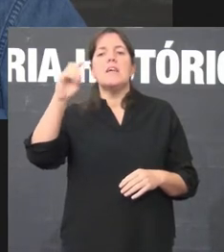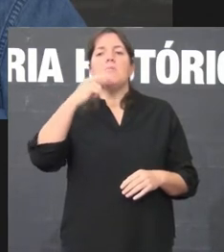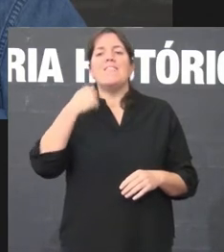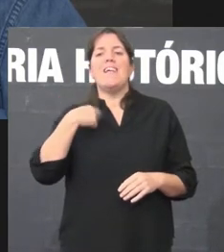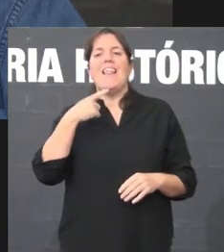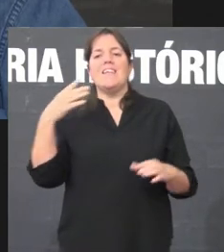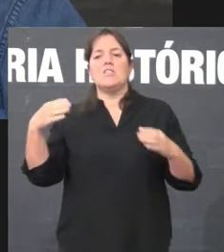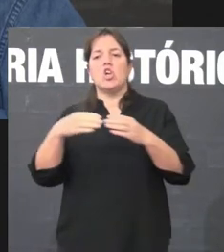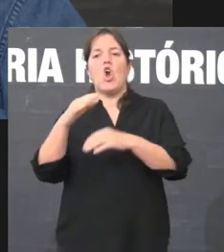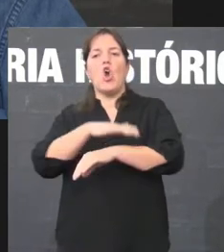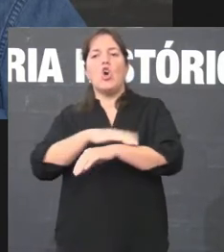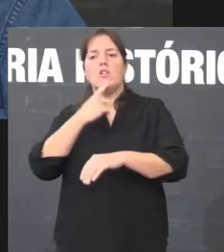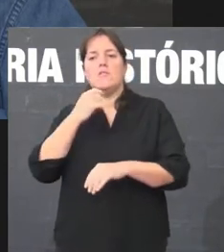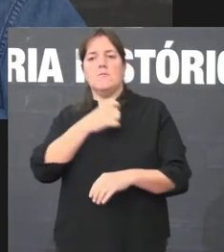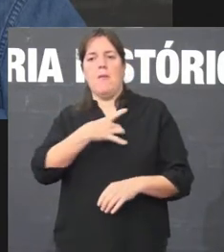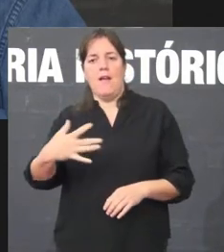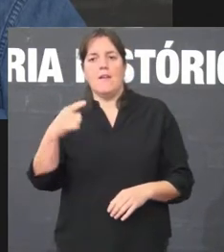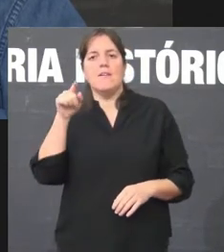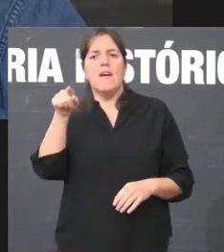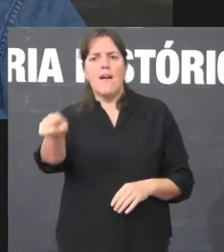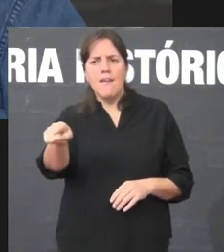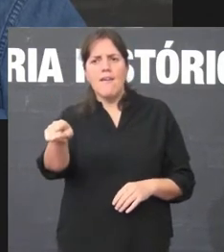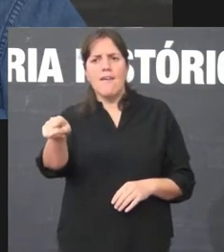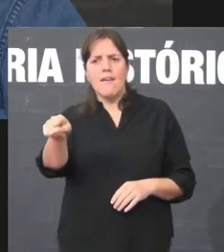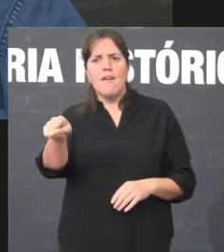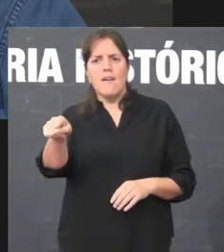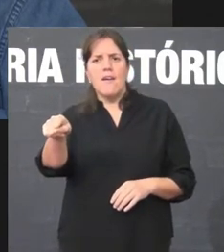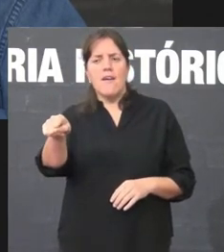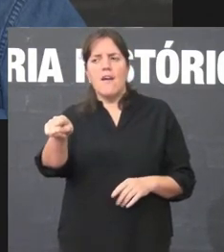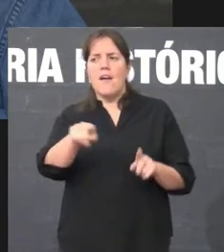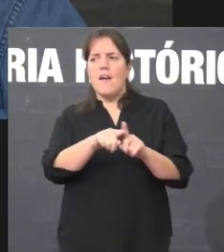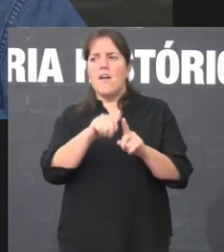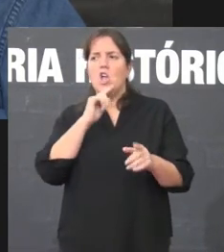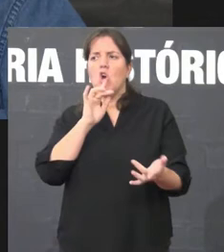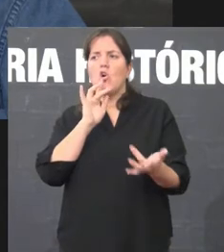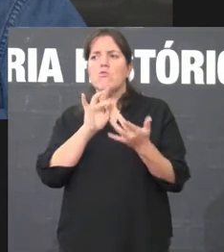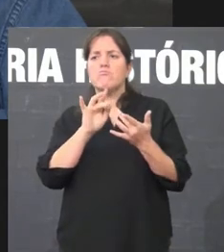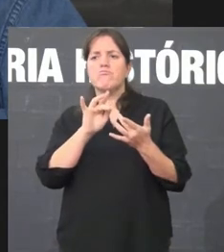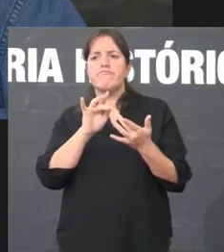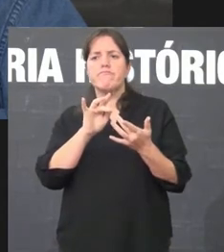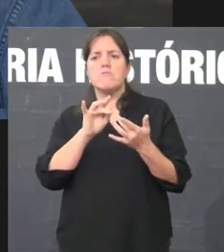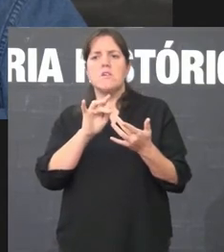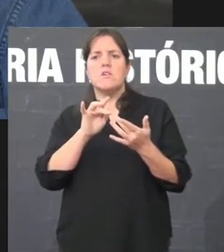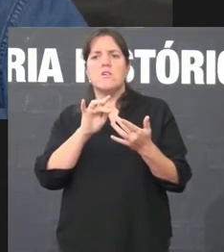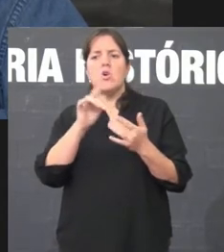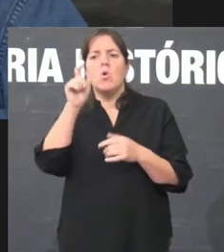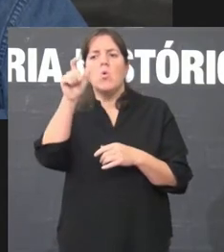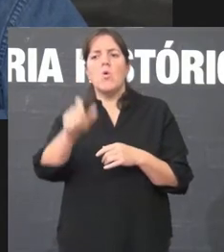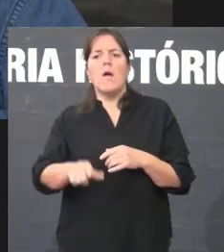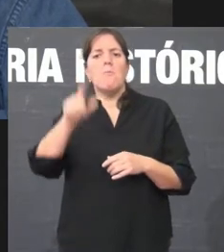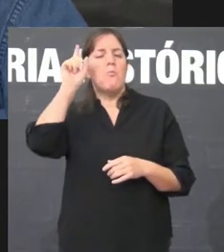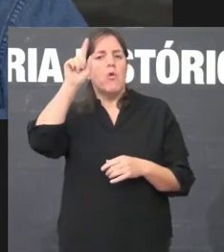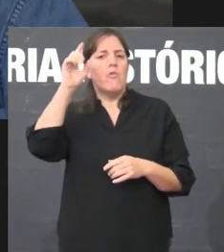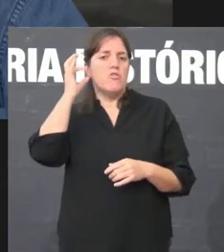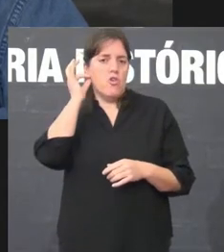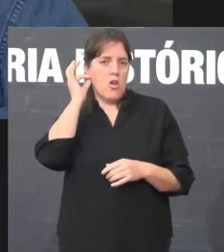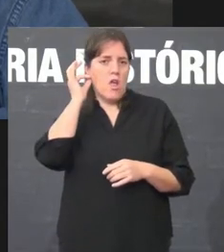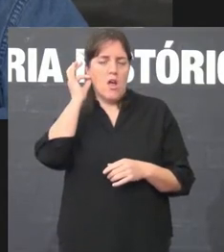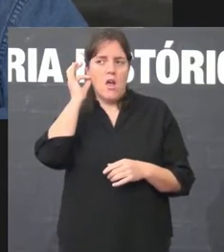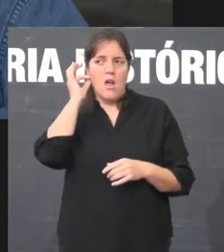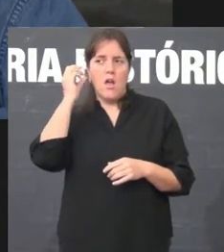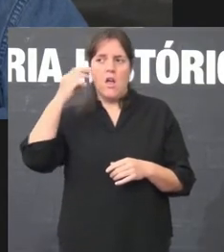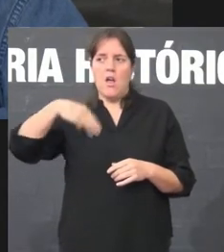Blanques. Allí trabé amistad con una profesora,